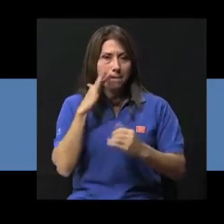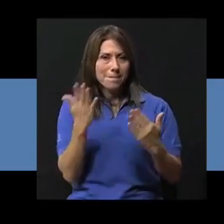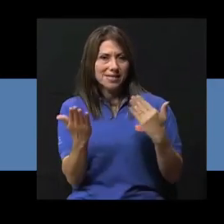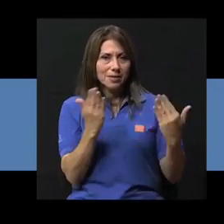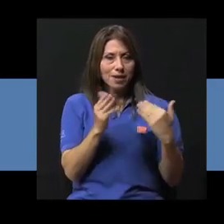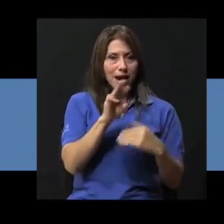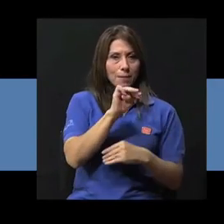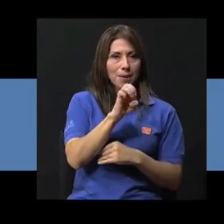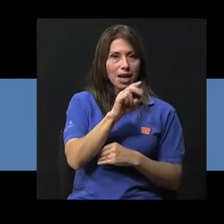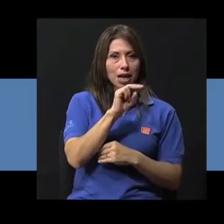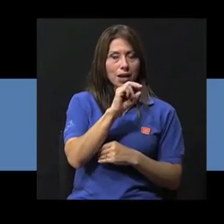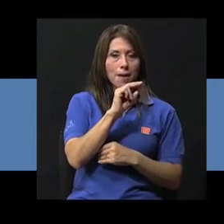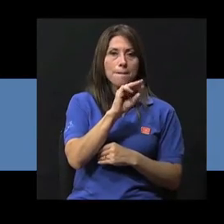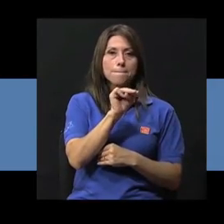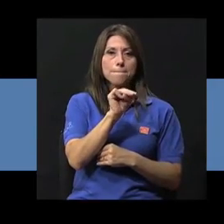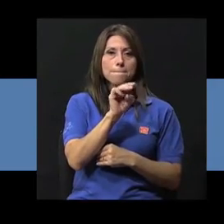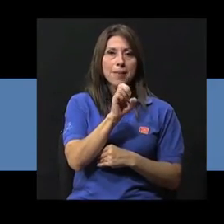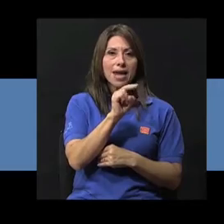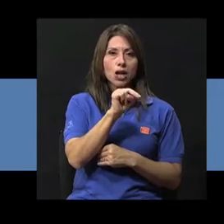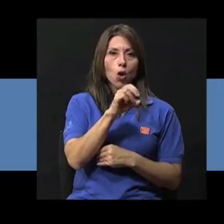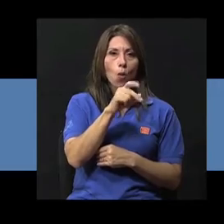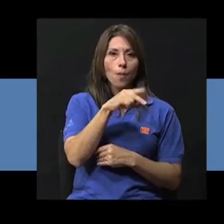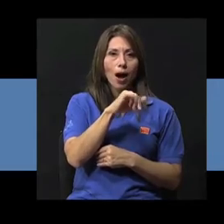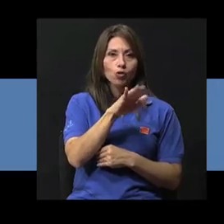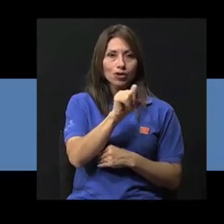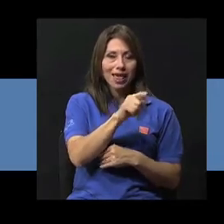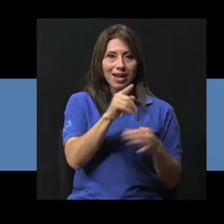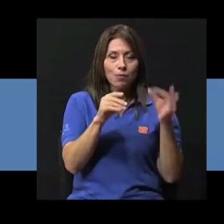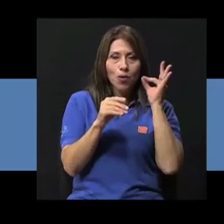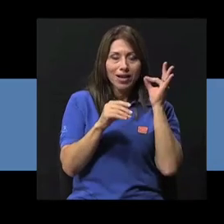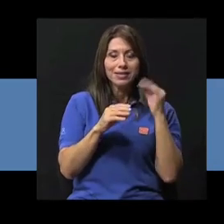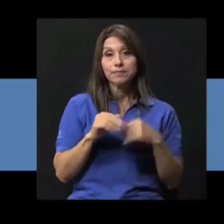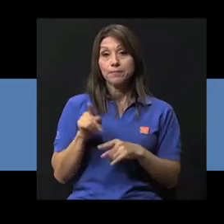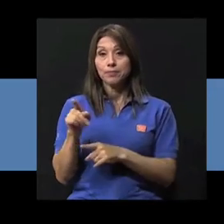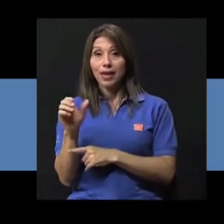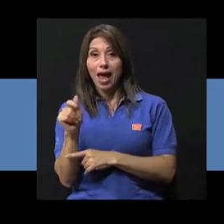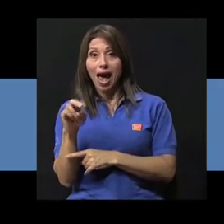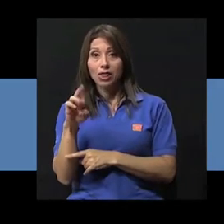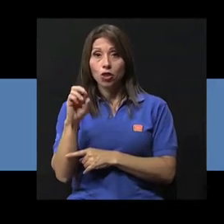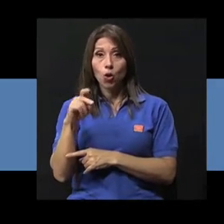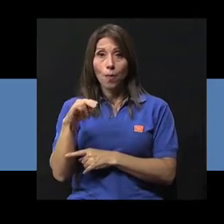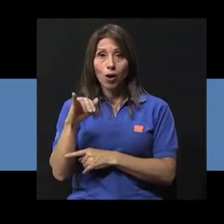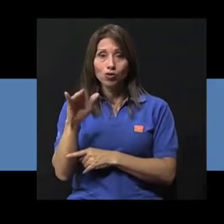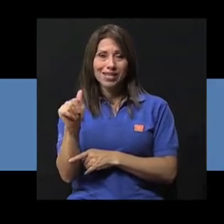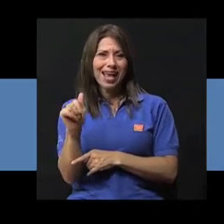hombres, y es similar a la menopausia en las mujeres. La andropausia es